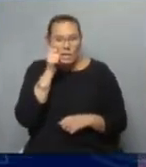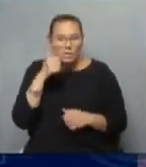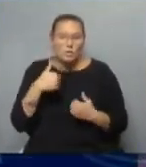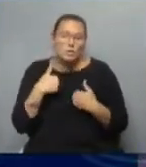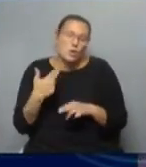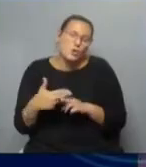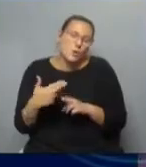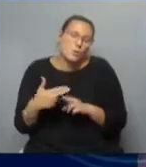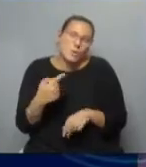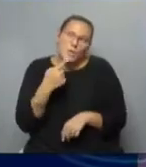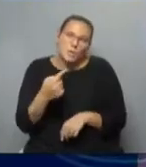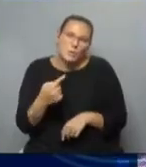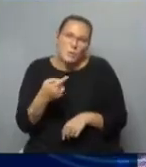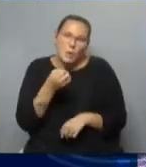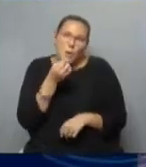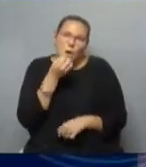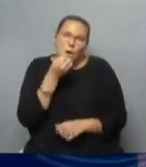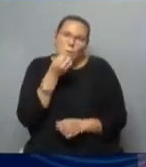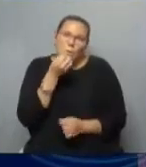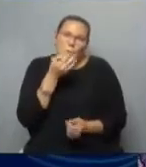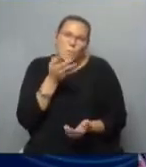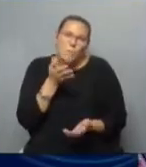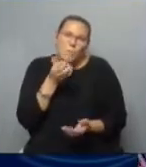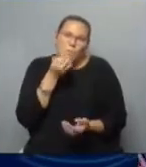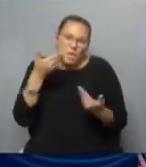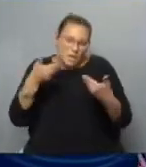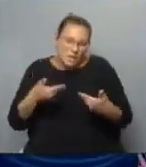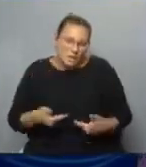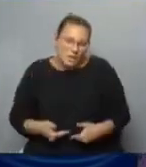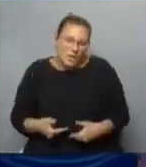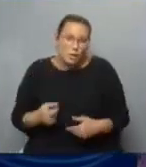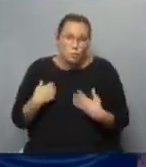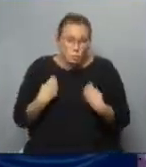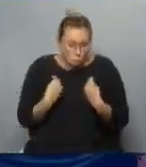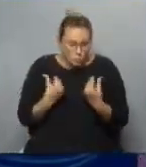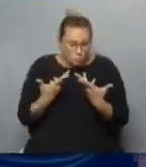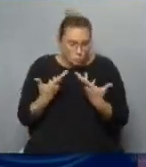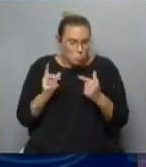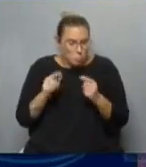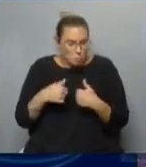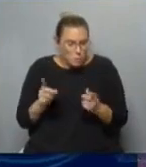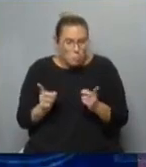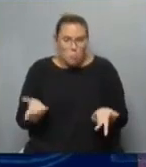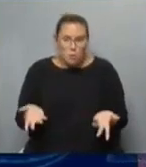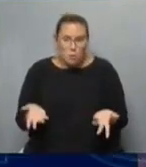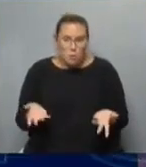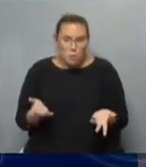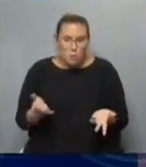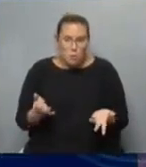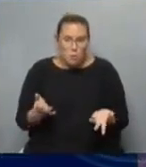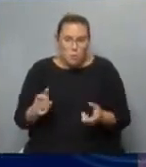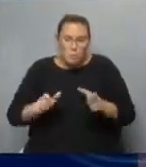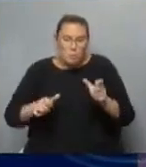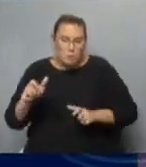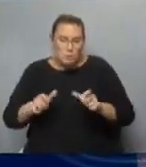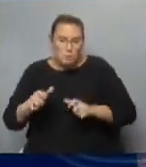yo le llamo, o se puede llamar, del bienestar subjetivo. La edad que tú mismo te haces. ¿Y entre quiénes? ¿Por qué